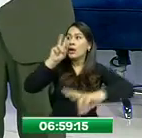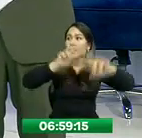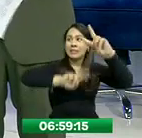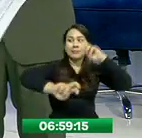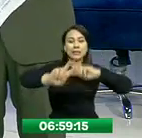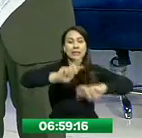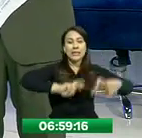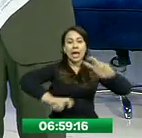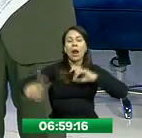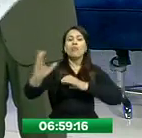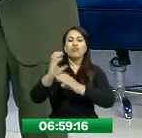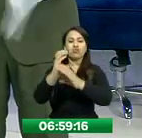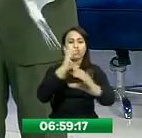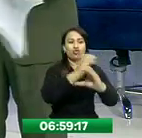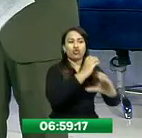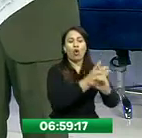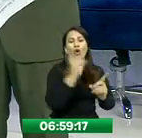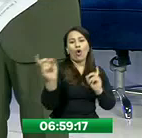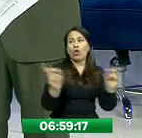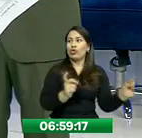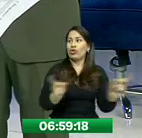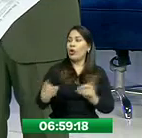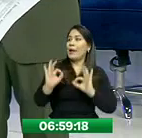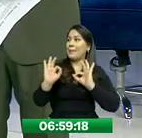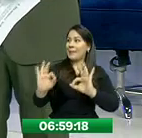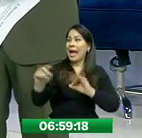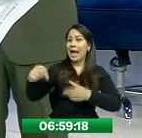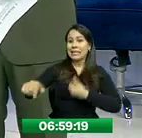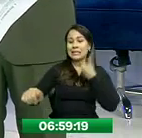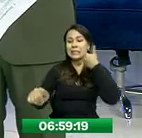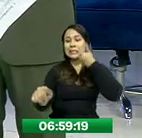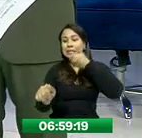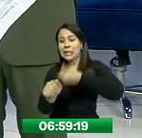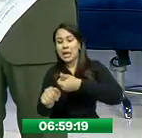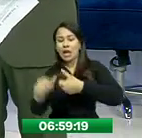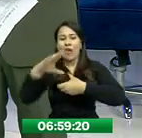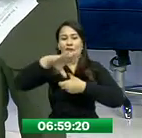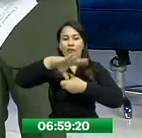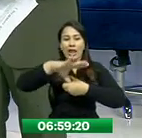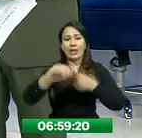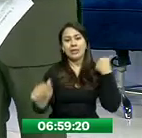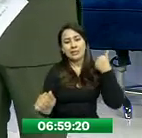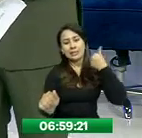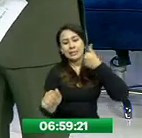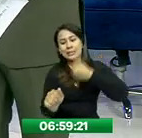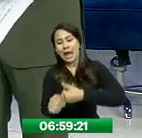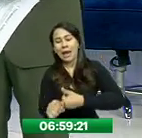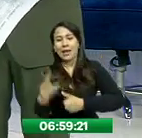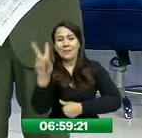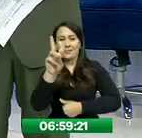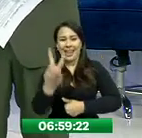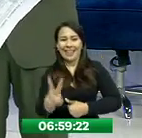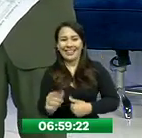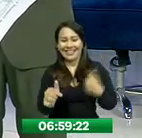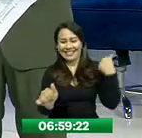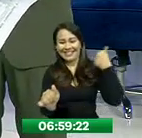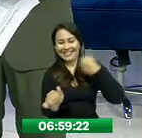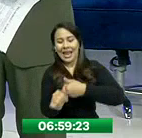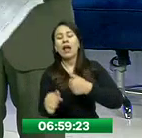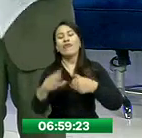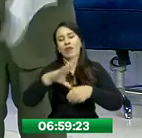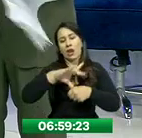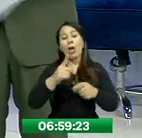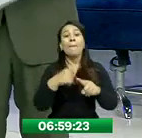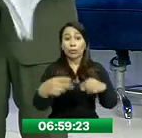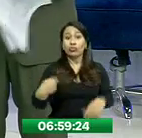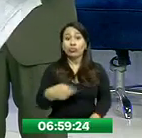en consideración, que tengan en cuenta a propósito que viene el feriado, ya se viene el día de el día viernes, es precisamente el feriado,